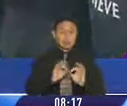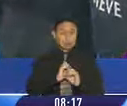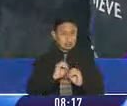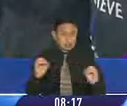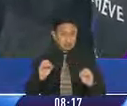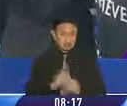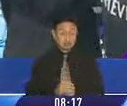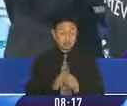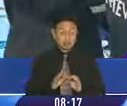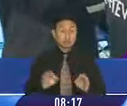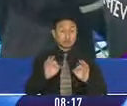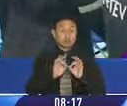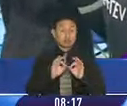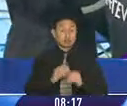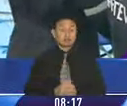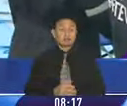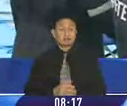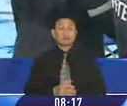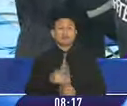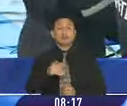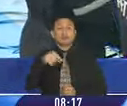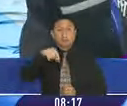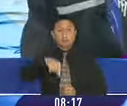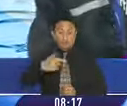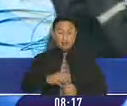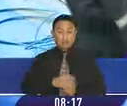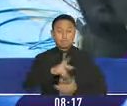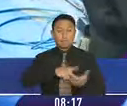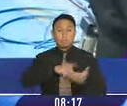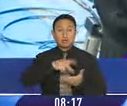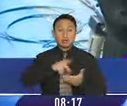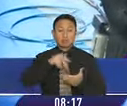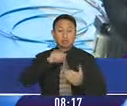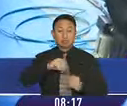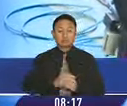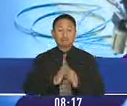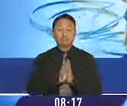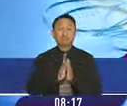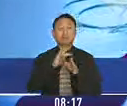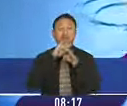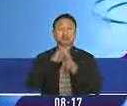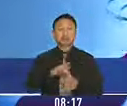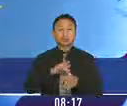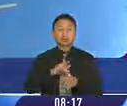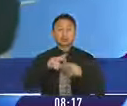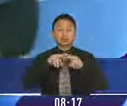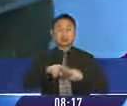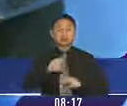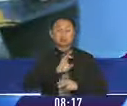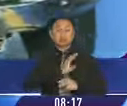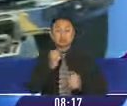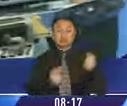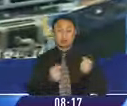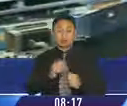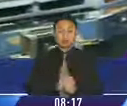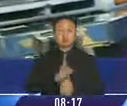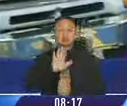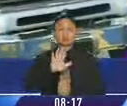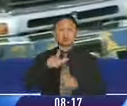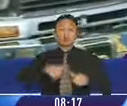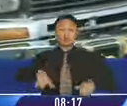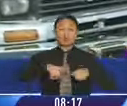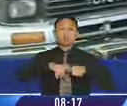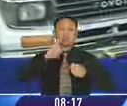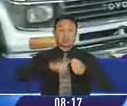es importante ese tema. Una vez que usted ya ha realizado los pagos, procede a sacar una cita para hacer la revisión técnica vehicular. Tenemos 5 centros acá en